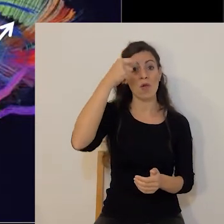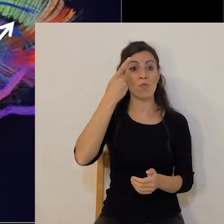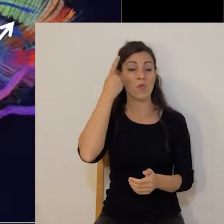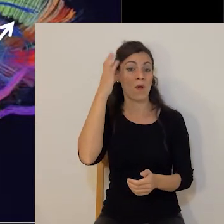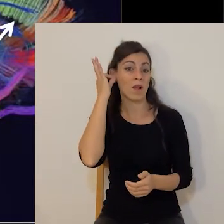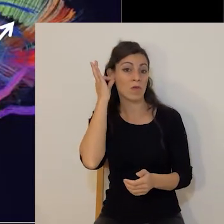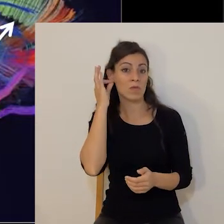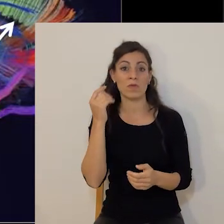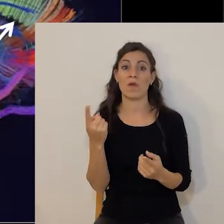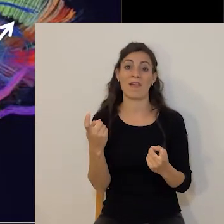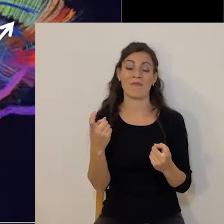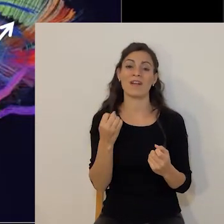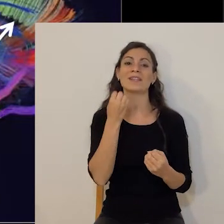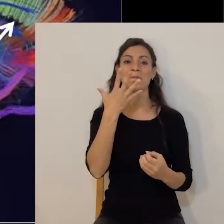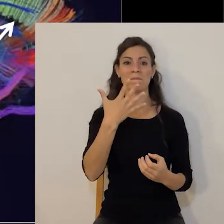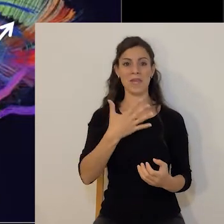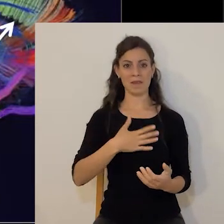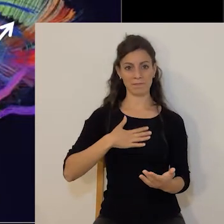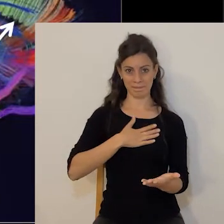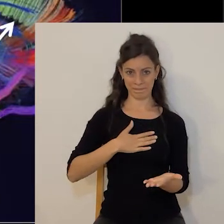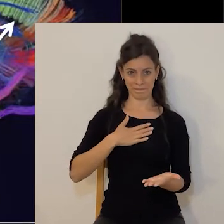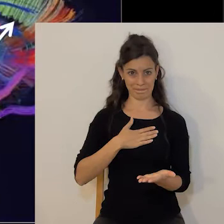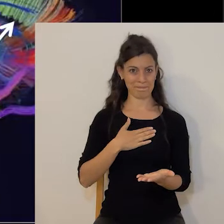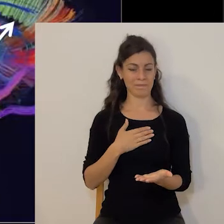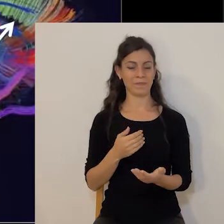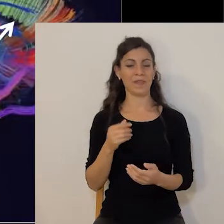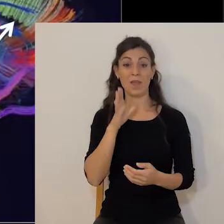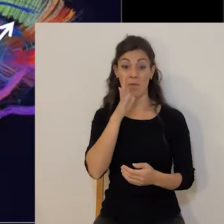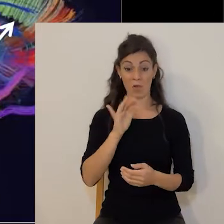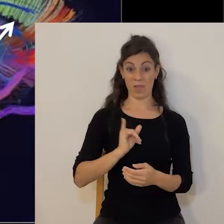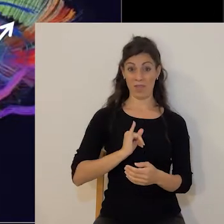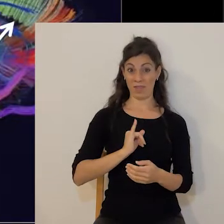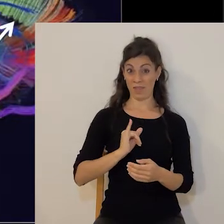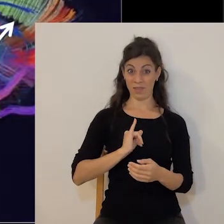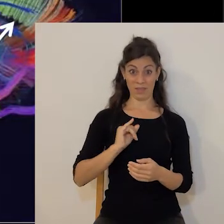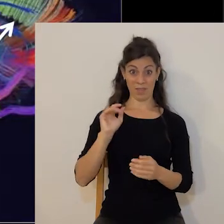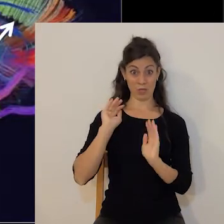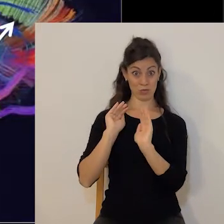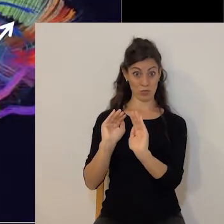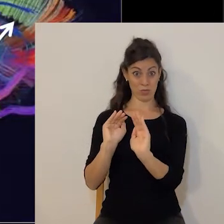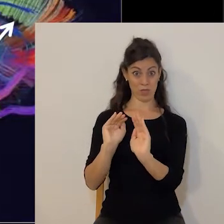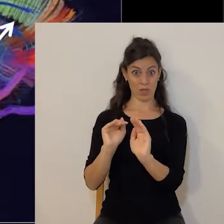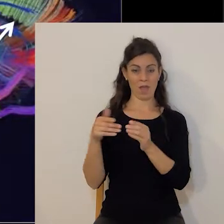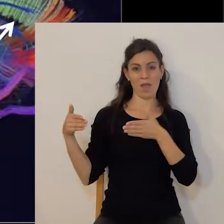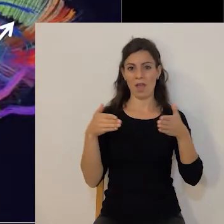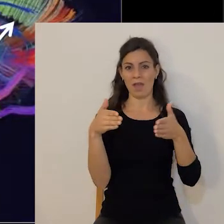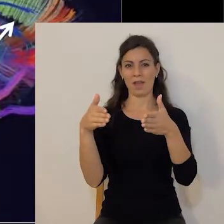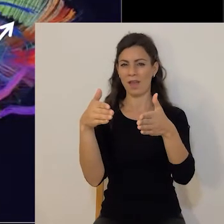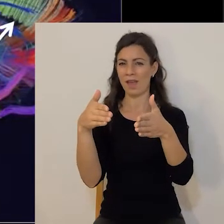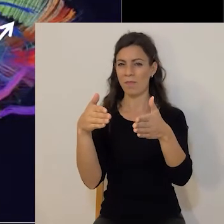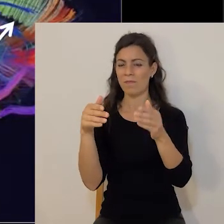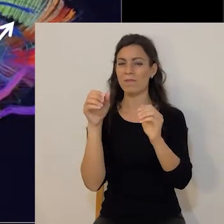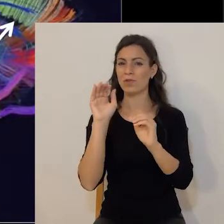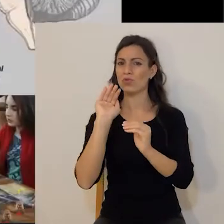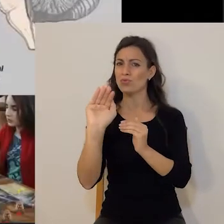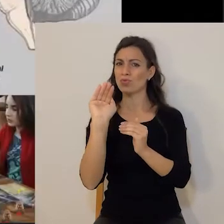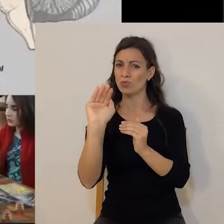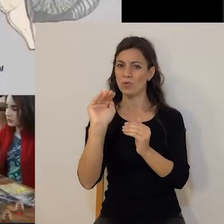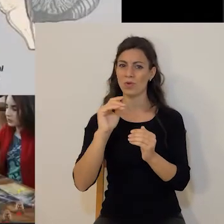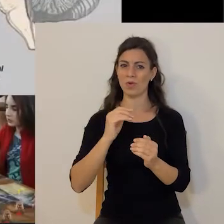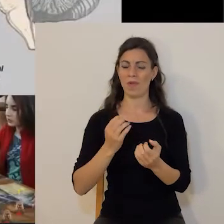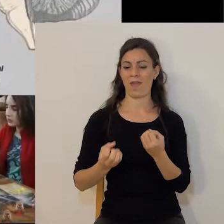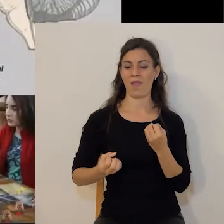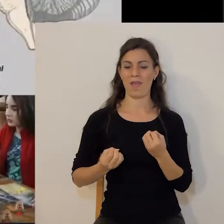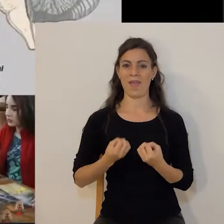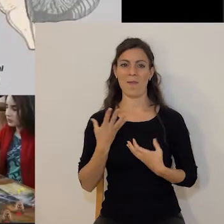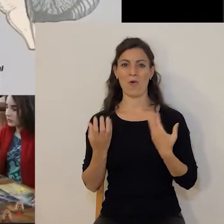bienestar, porque esa identidad marcará su camino, marcará su bienestar emocional,